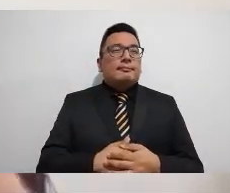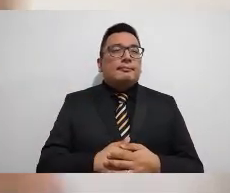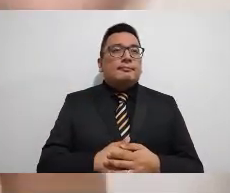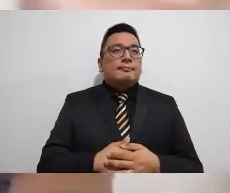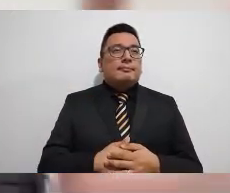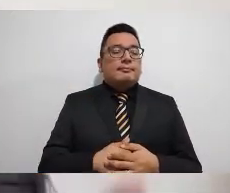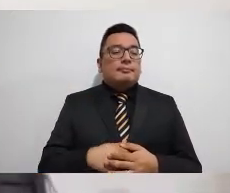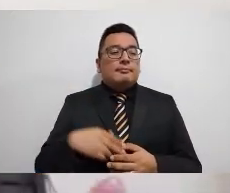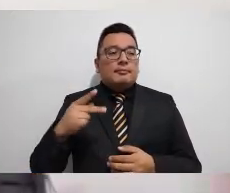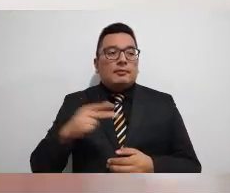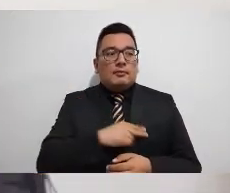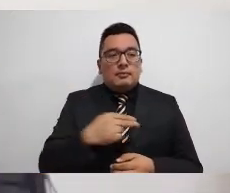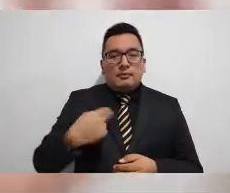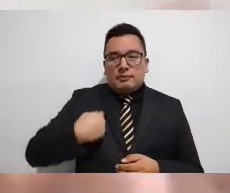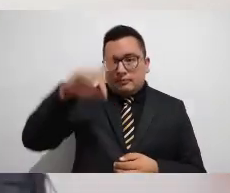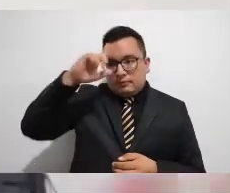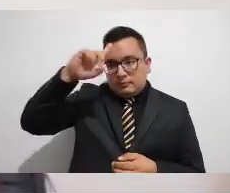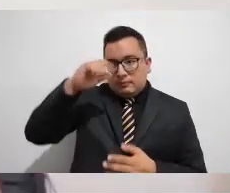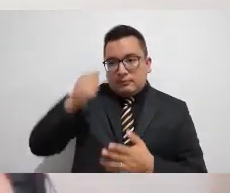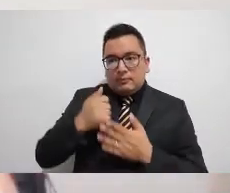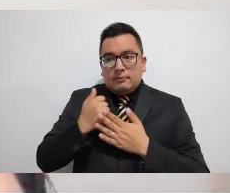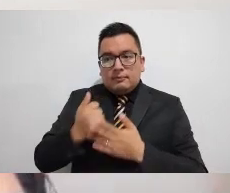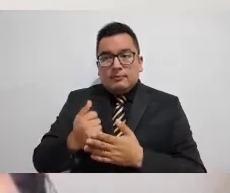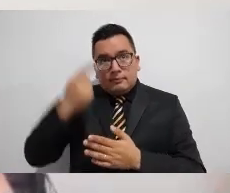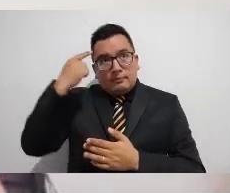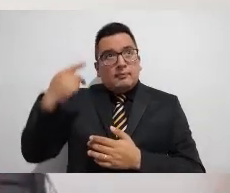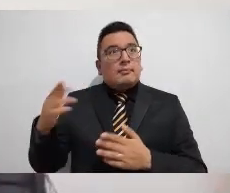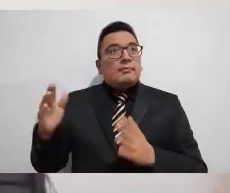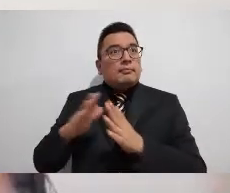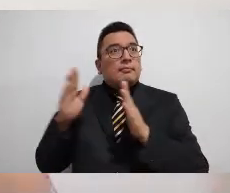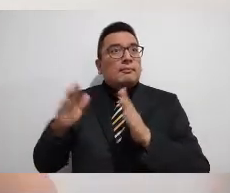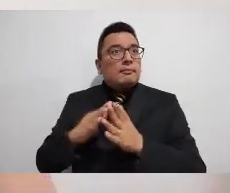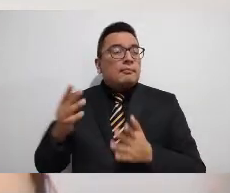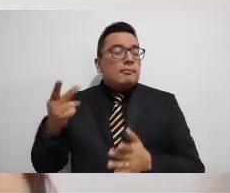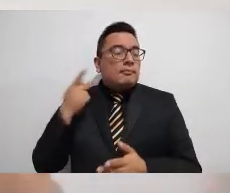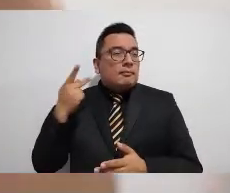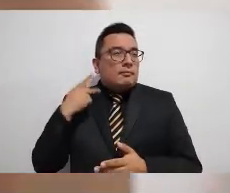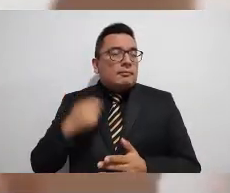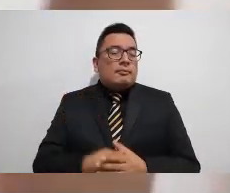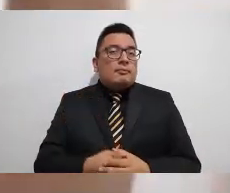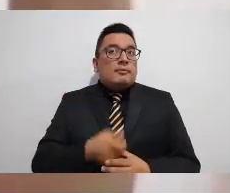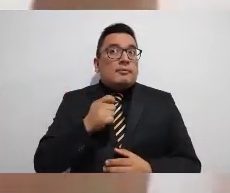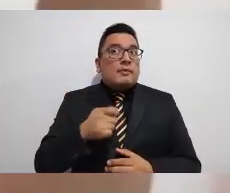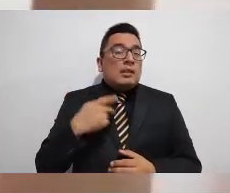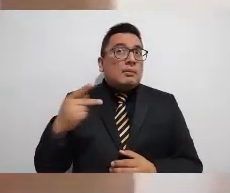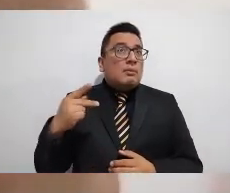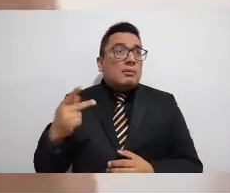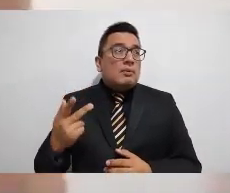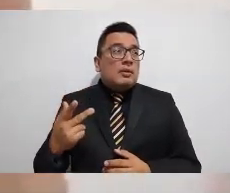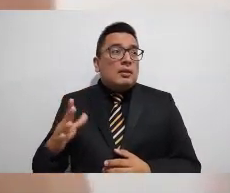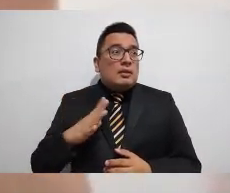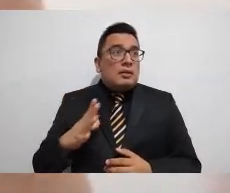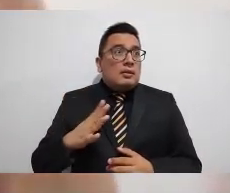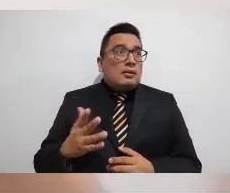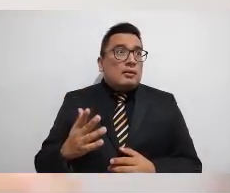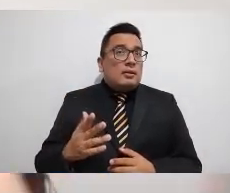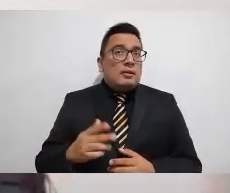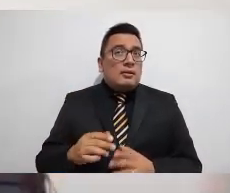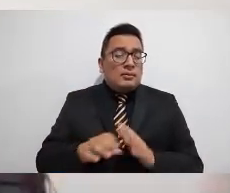criterios orientadores, ¿no? Para comprender la participación política, es decir, si no cumplían en el cabildo,